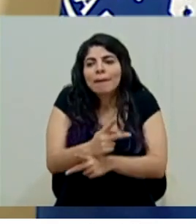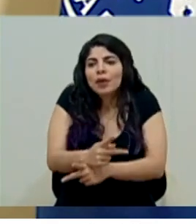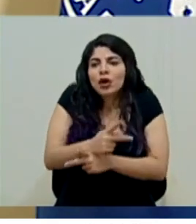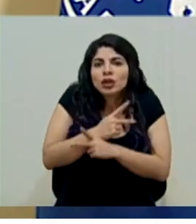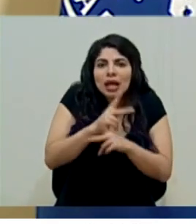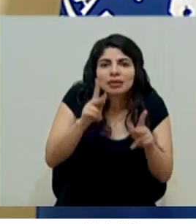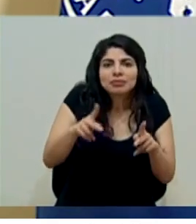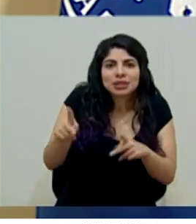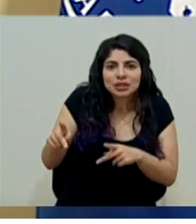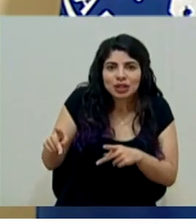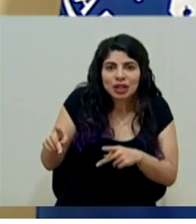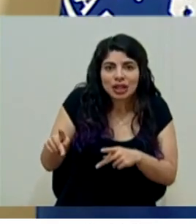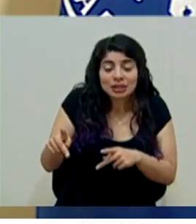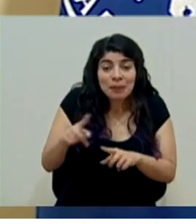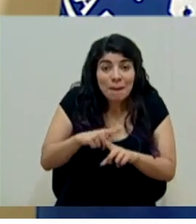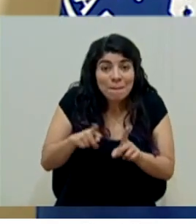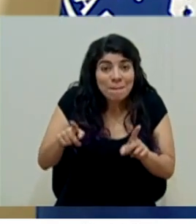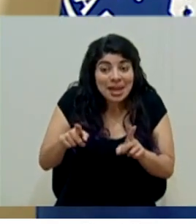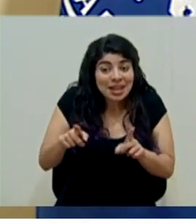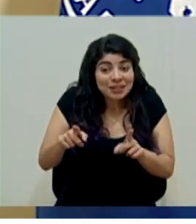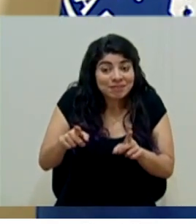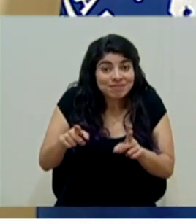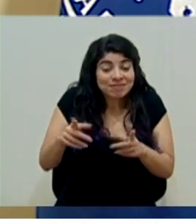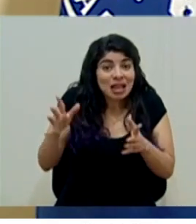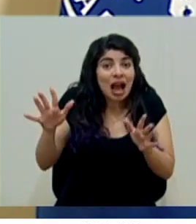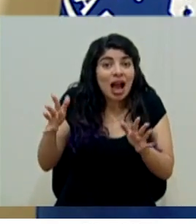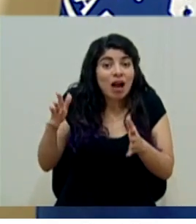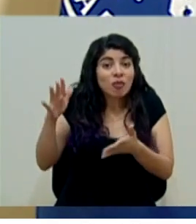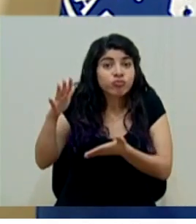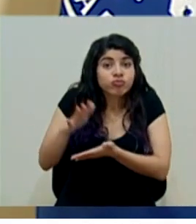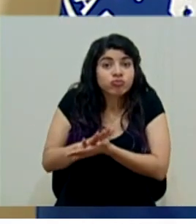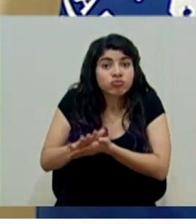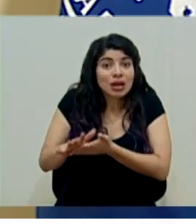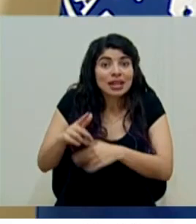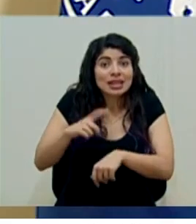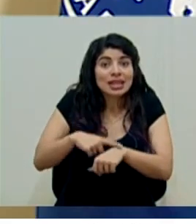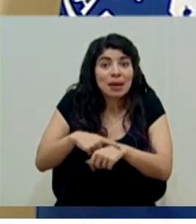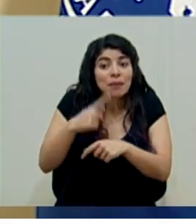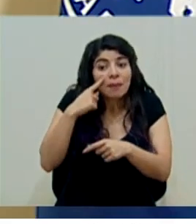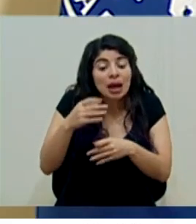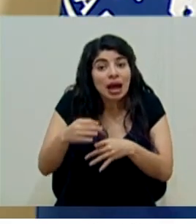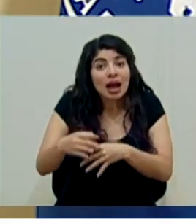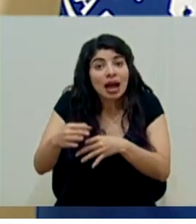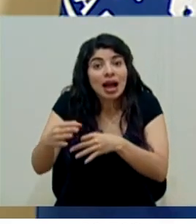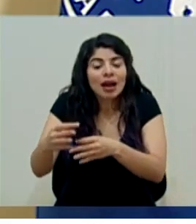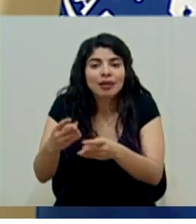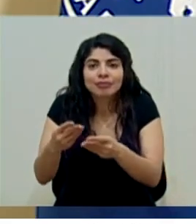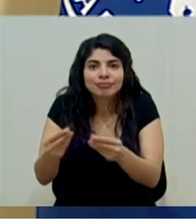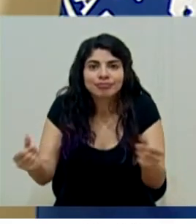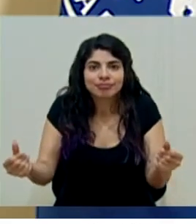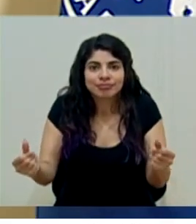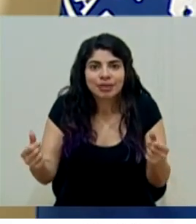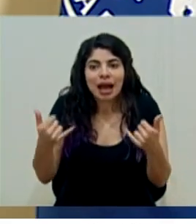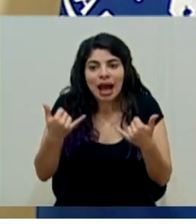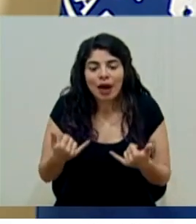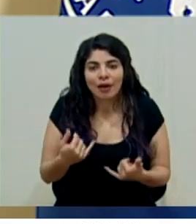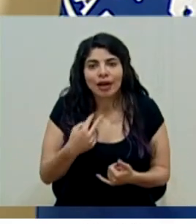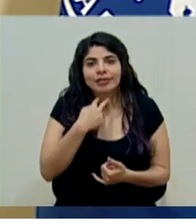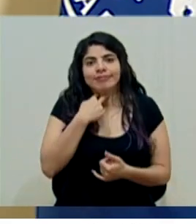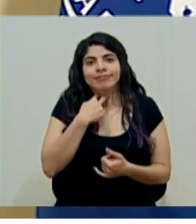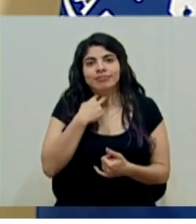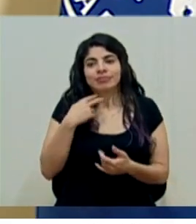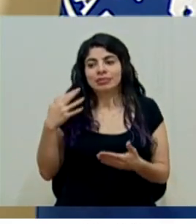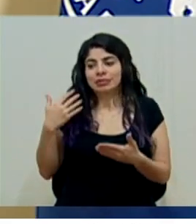nuestra ciudadanía. Pero ese margen nos lo comimos antes. Por eso hoy toca adoptar